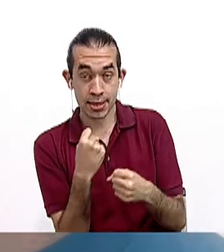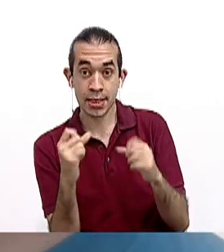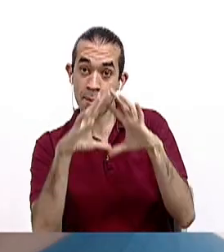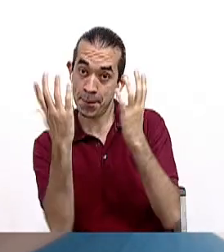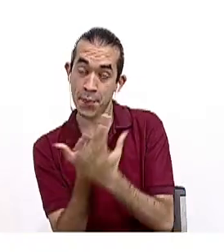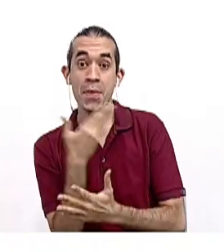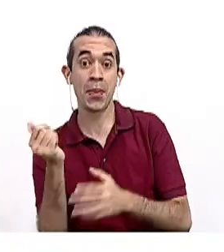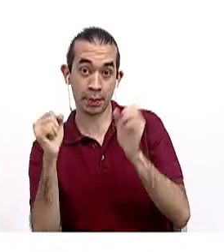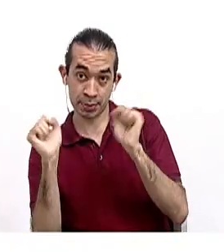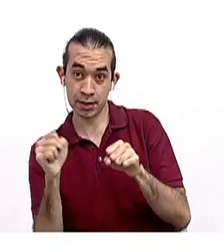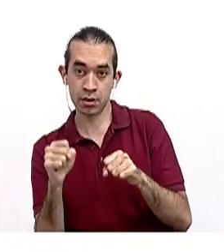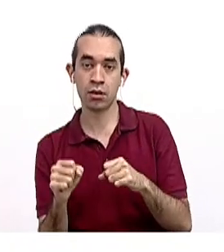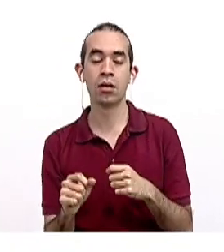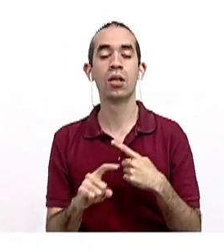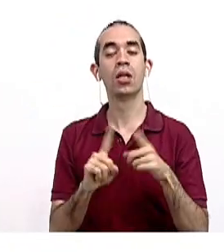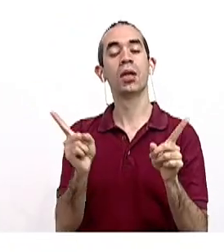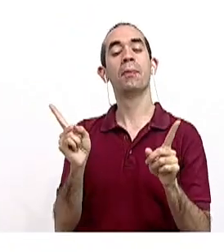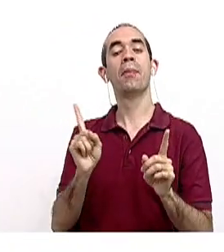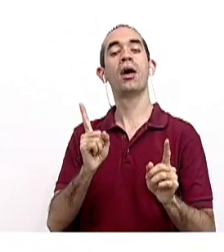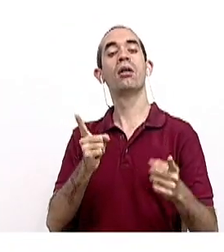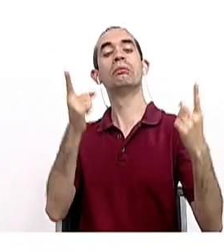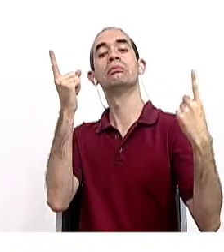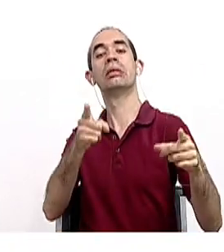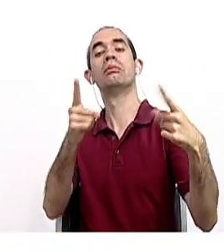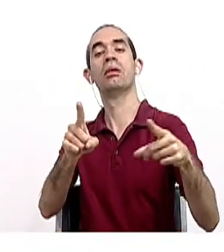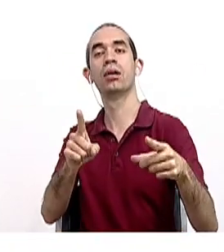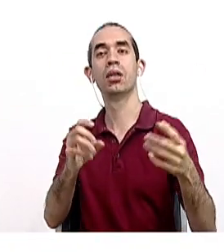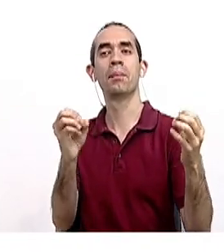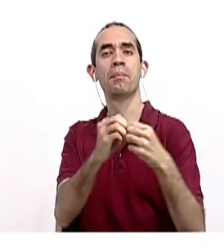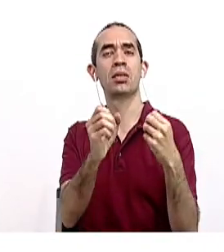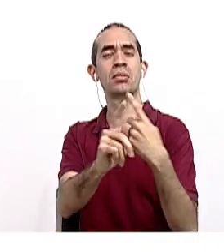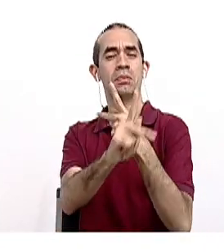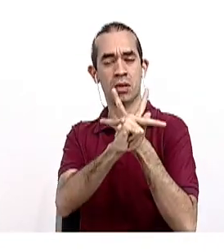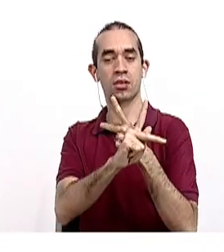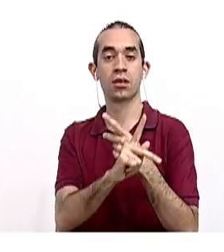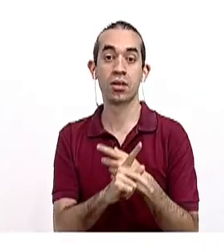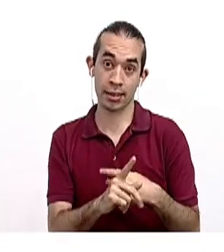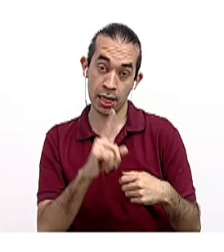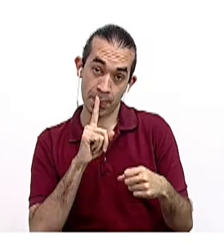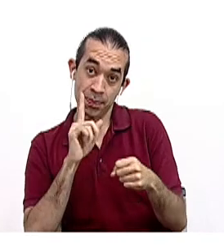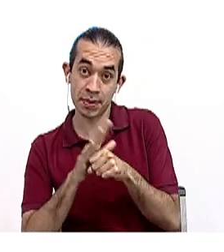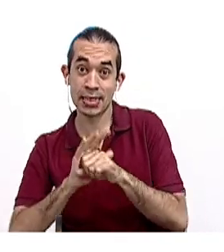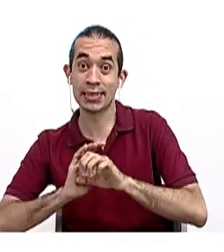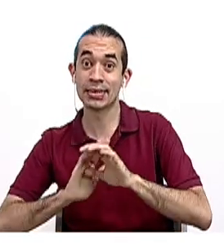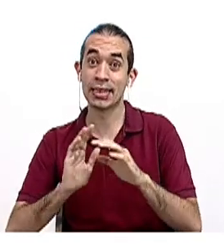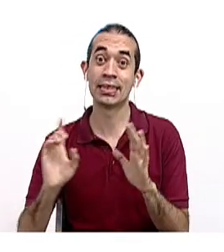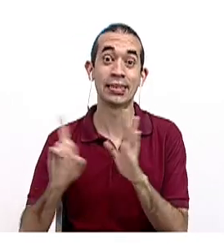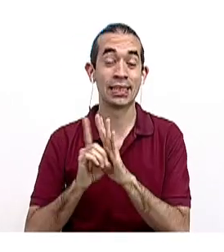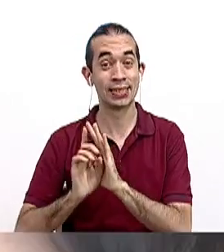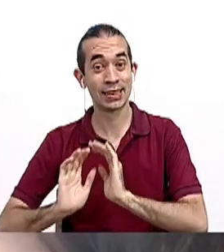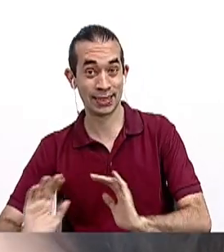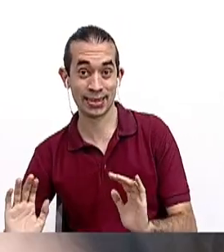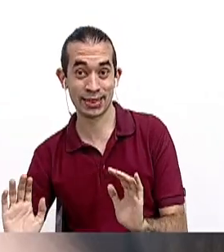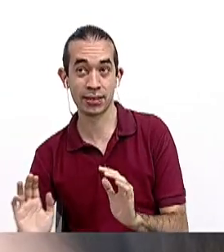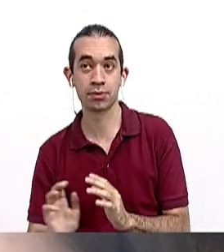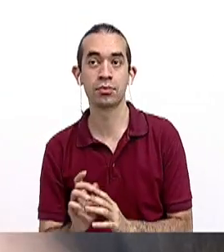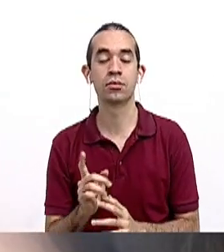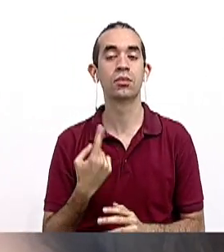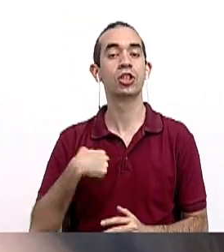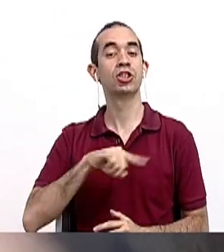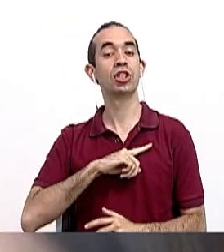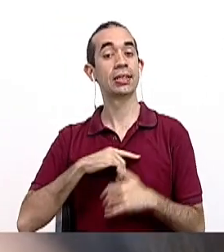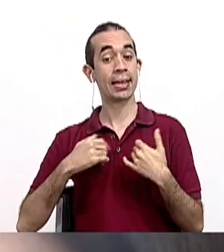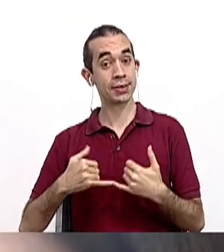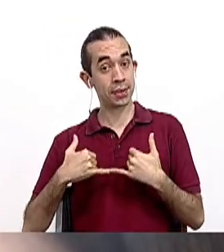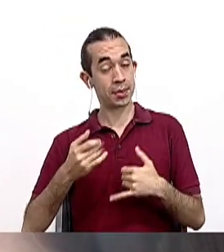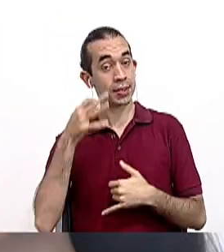es posible. Pero es en la adversidad donde más deben protegerse Y cumplirse los derechos de la niñez. Somos el presente